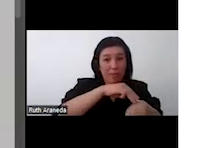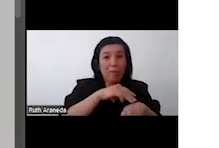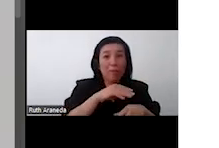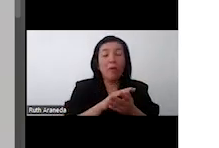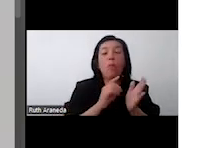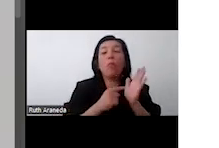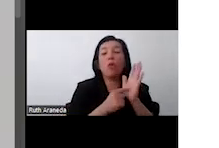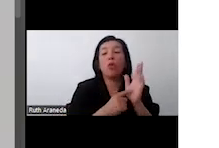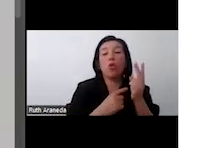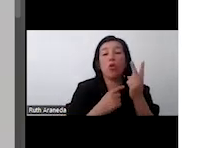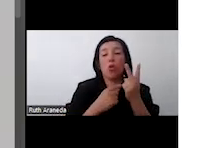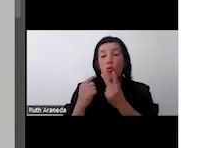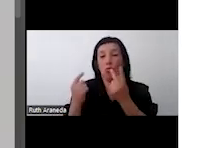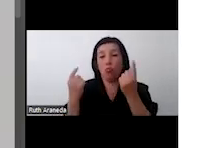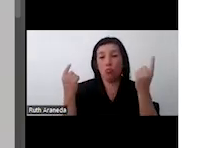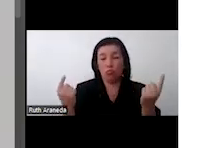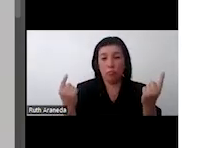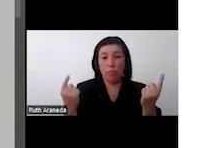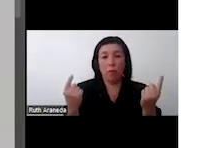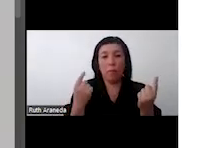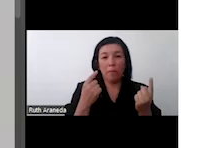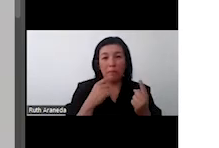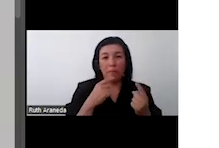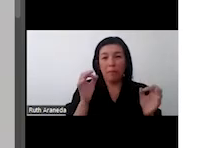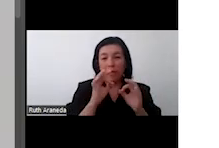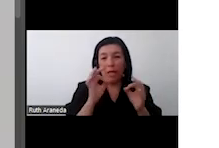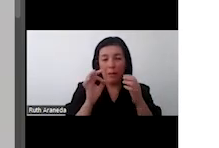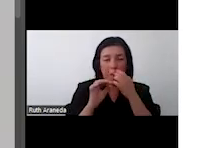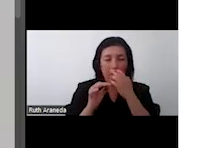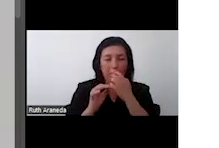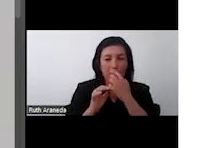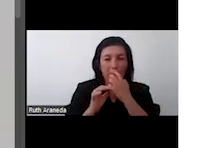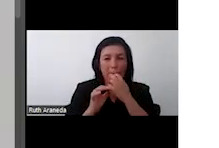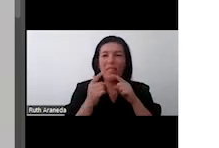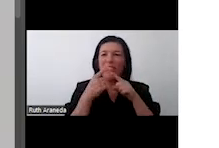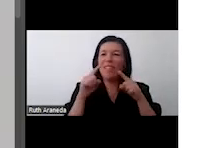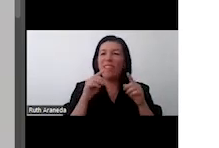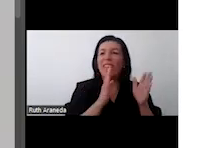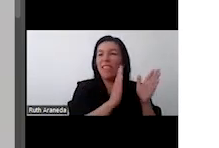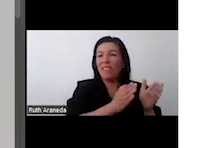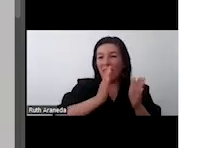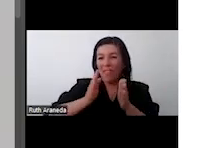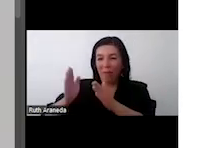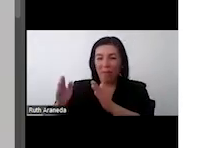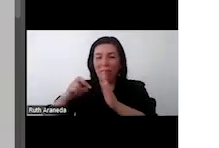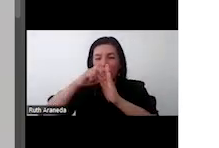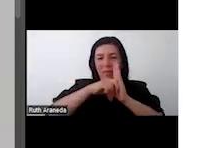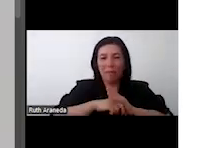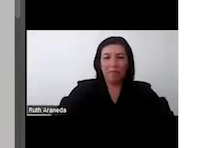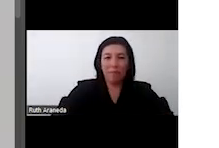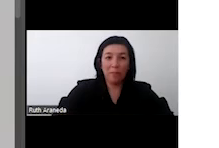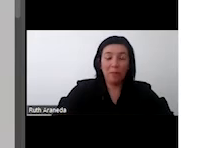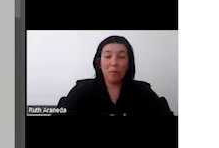pero voy a ir avanzando y también retrocediendo un poco para ir mostrando distintas etapas del proyecto. Entonces, en el